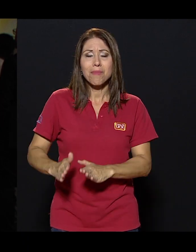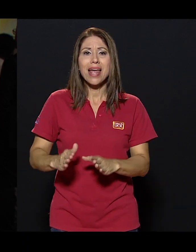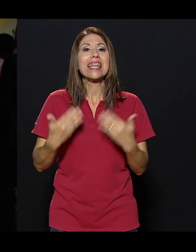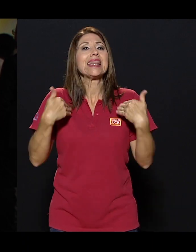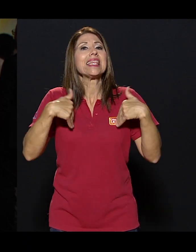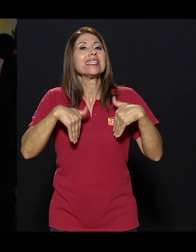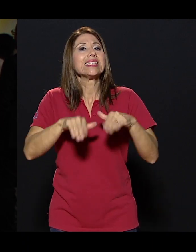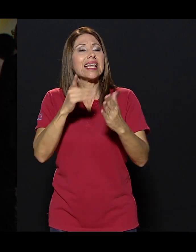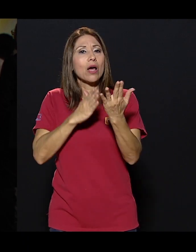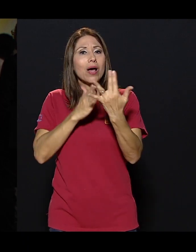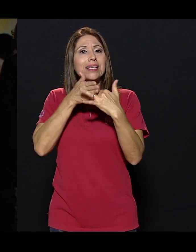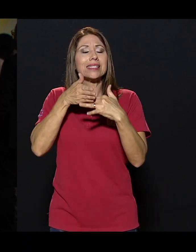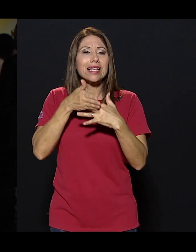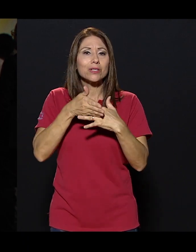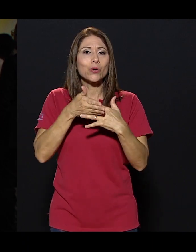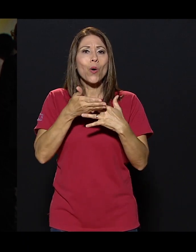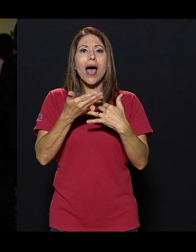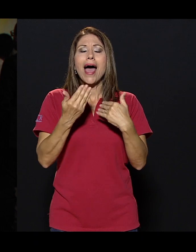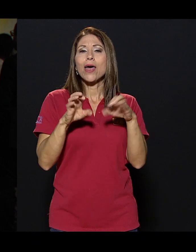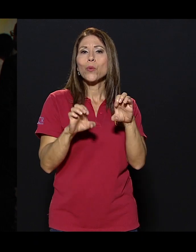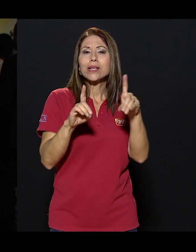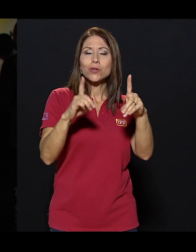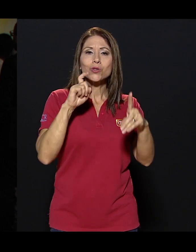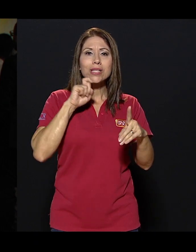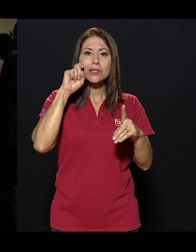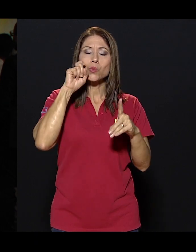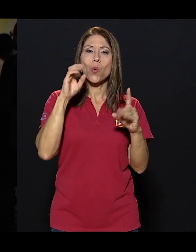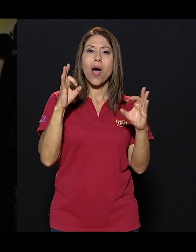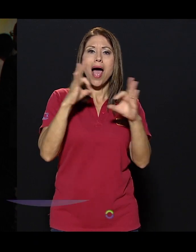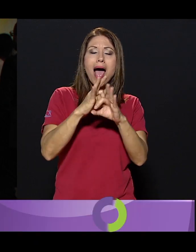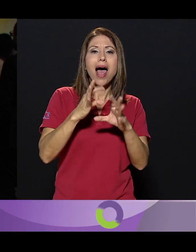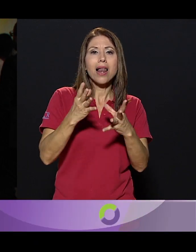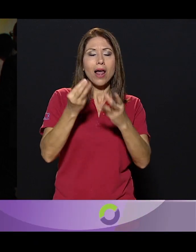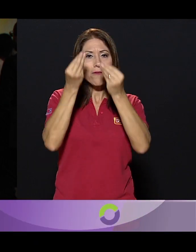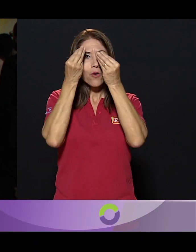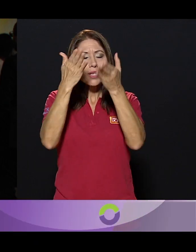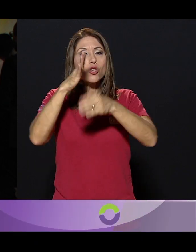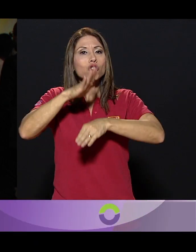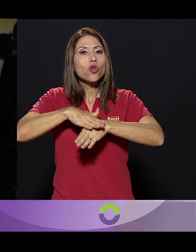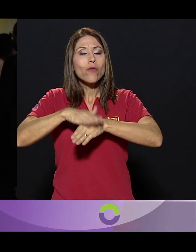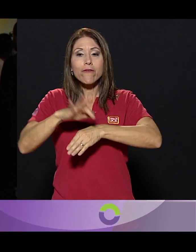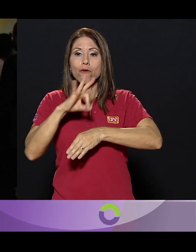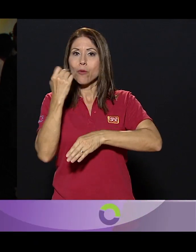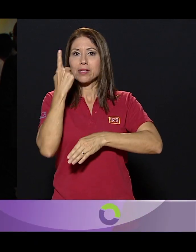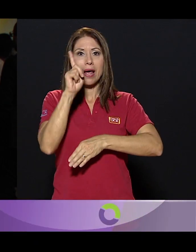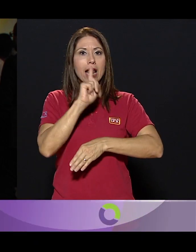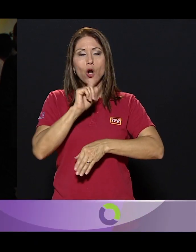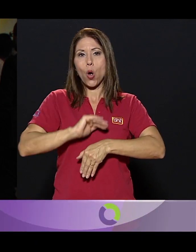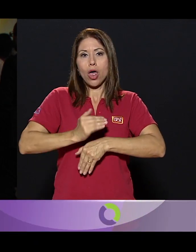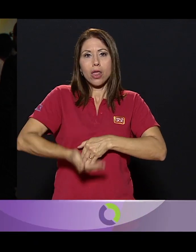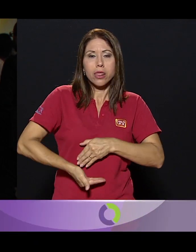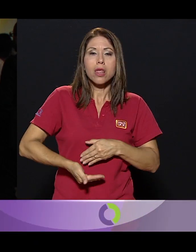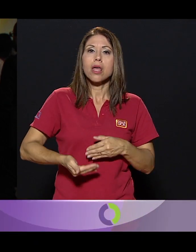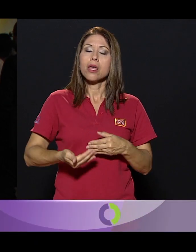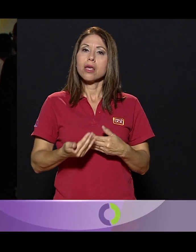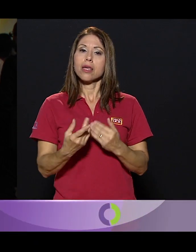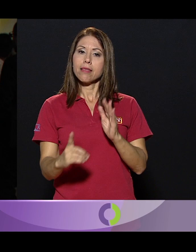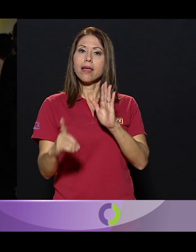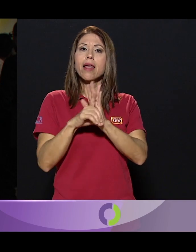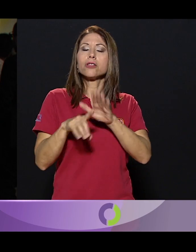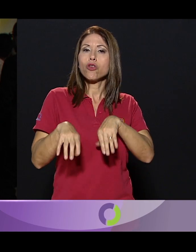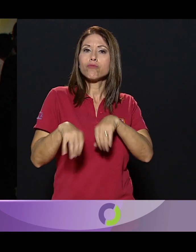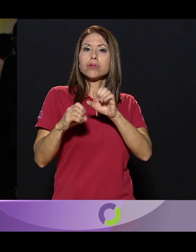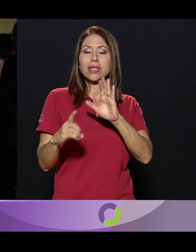acceso mínimo a la educación sexual, a información sobre métodos anticonceptivos, al derecho a